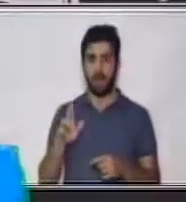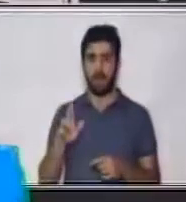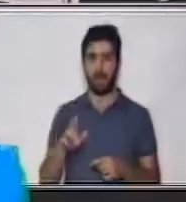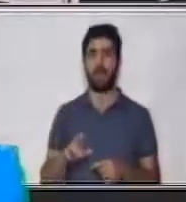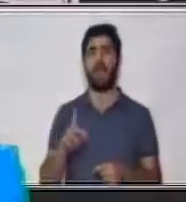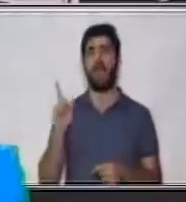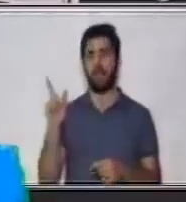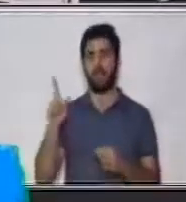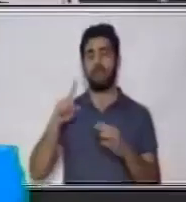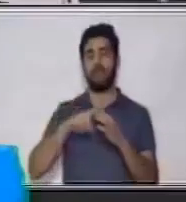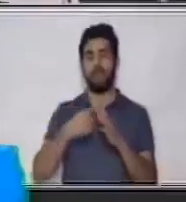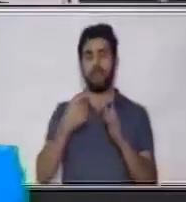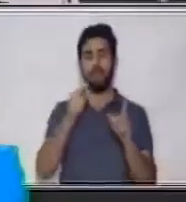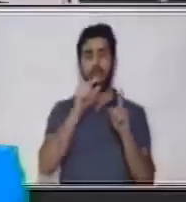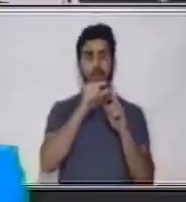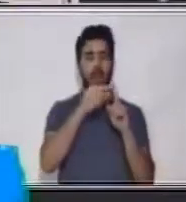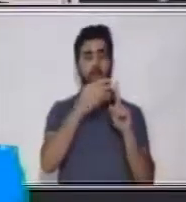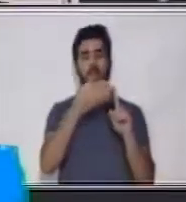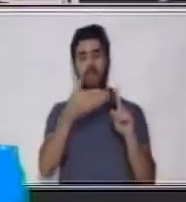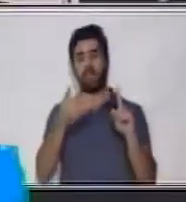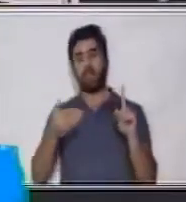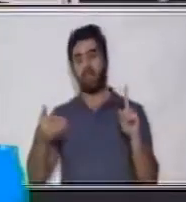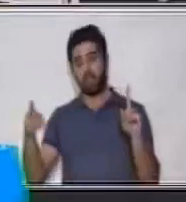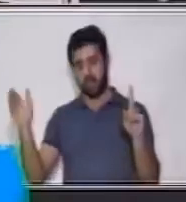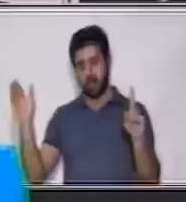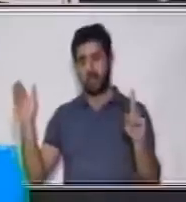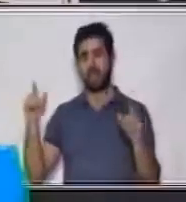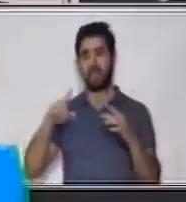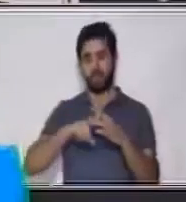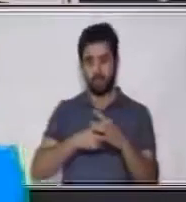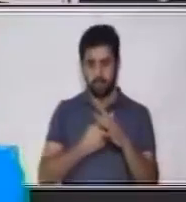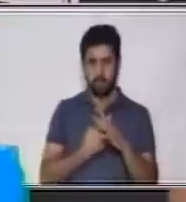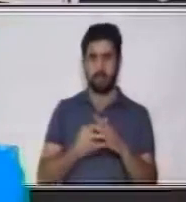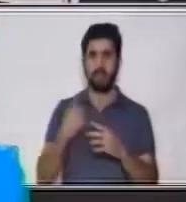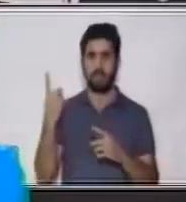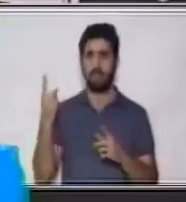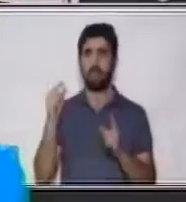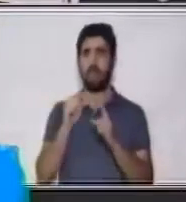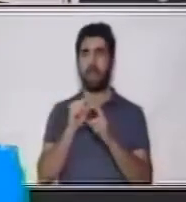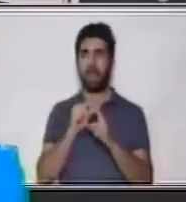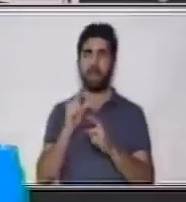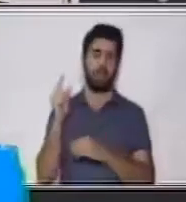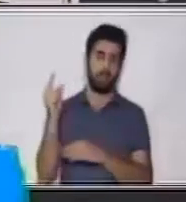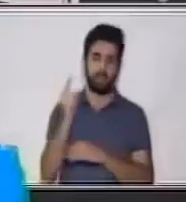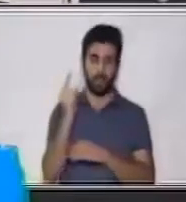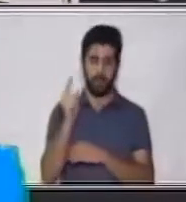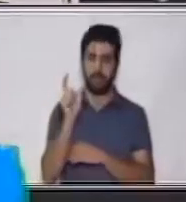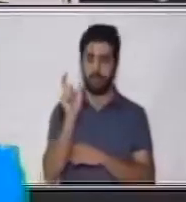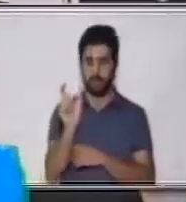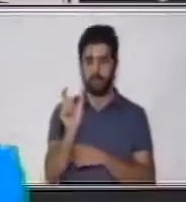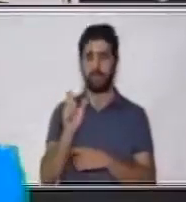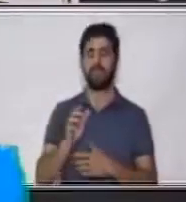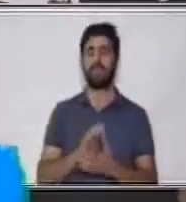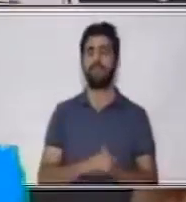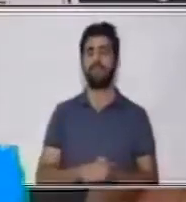la generación de familias de palabras surgen a través de una palabra inicial.